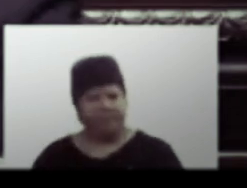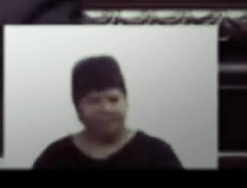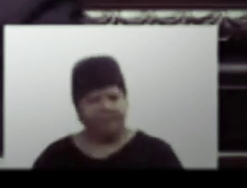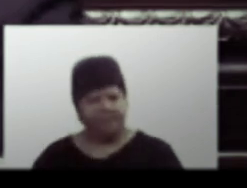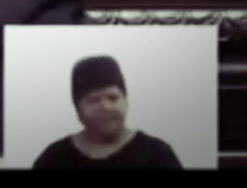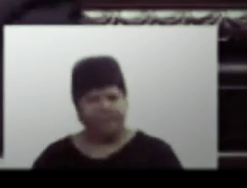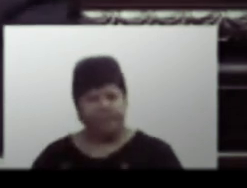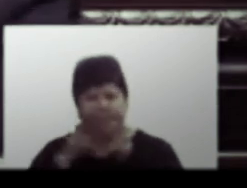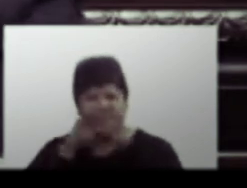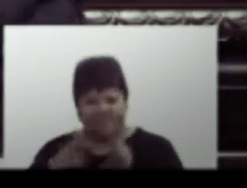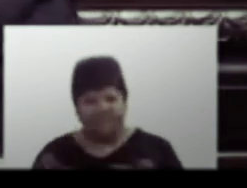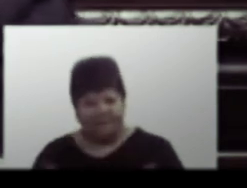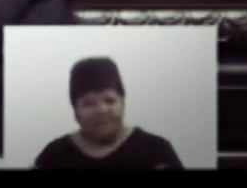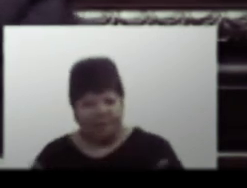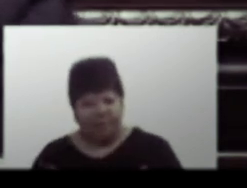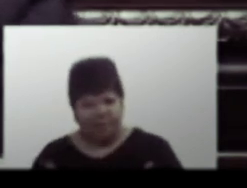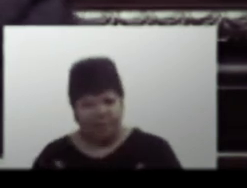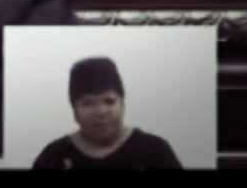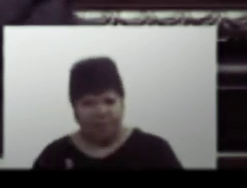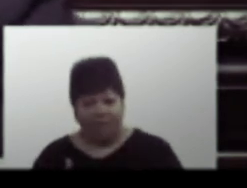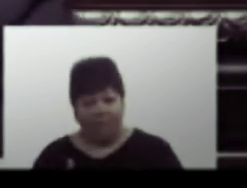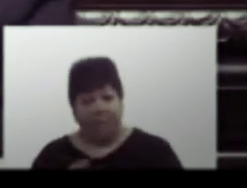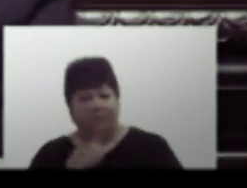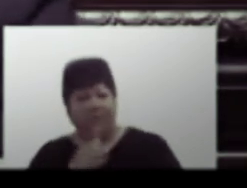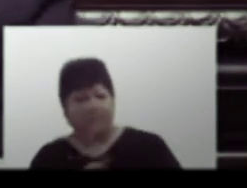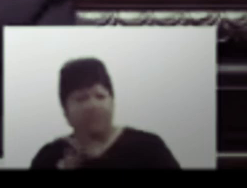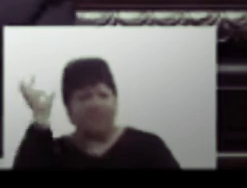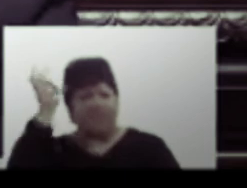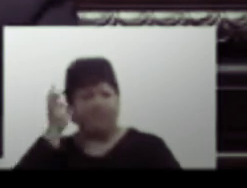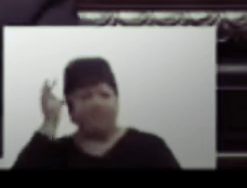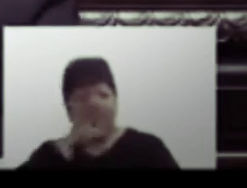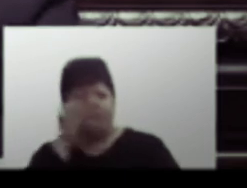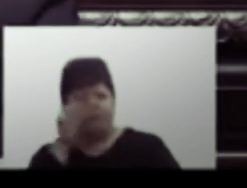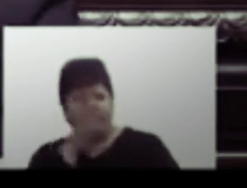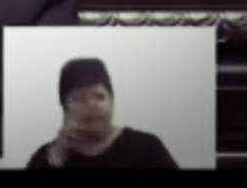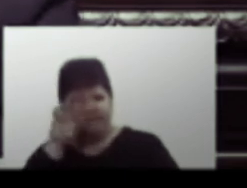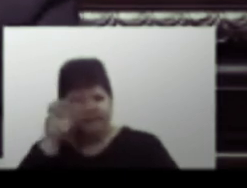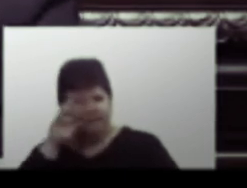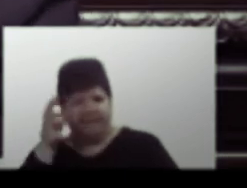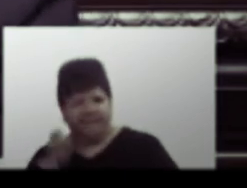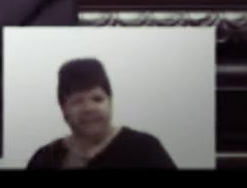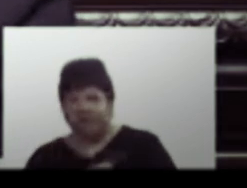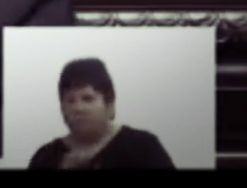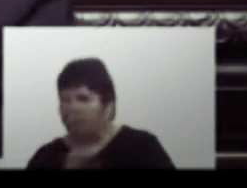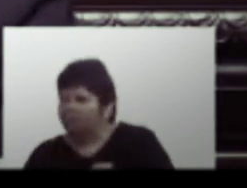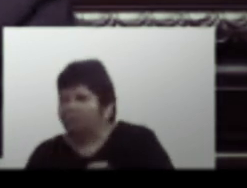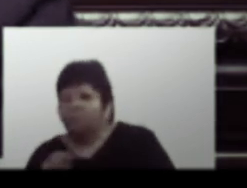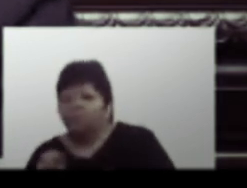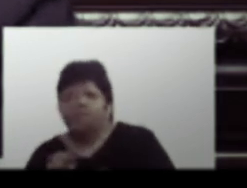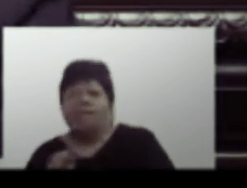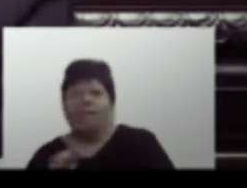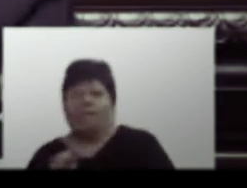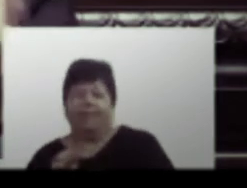oportuno decir esto a raíz de lo que decía el senador Carrera, de que no debemos